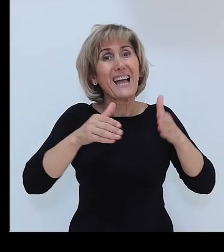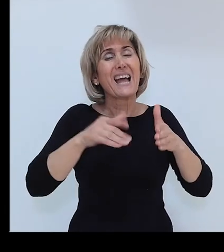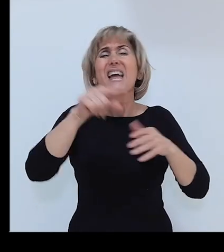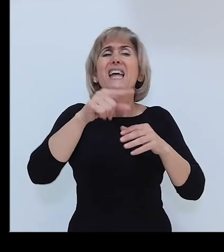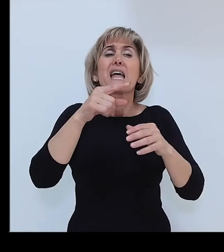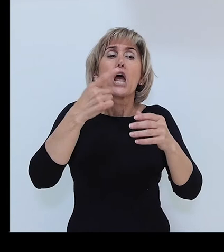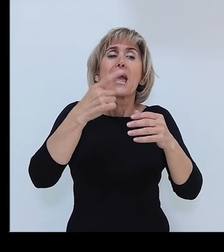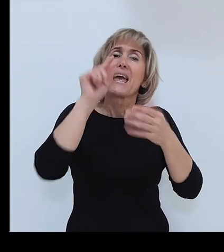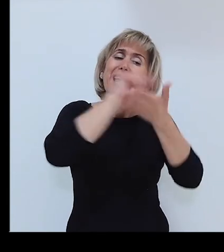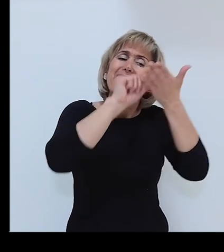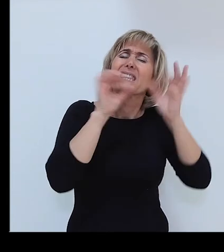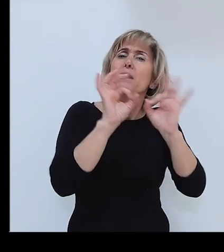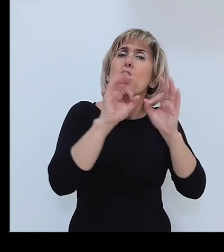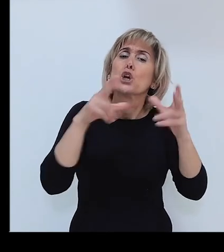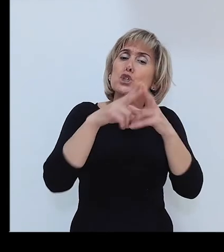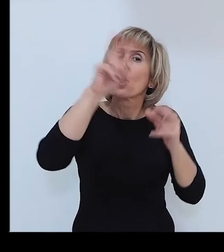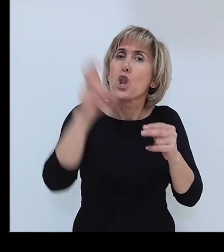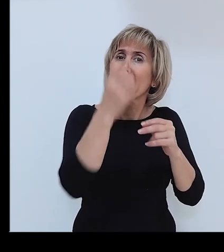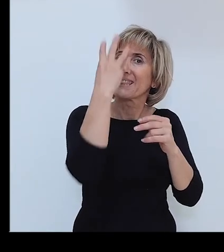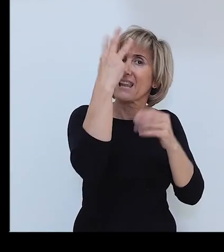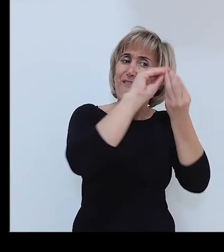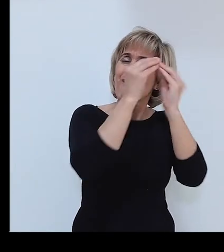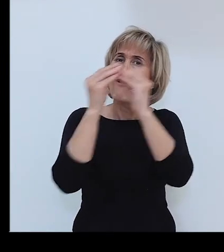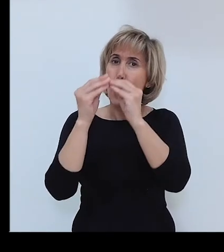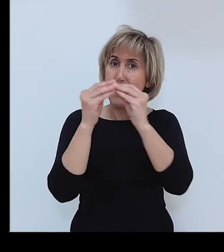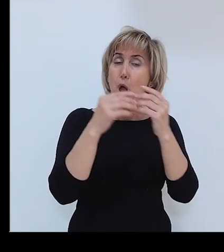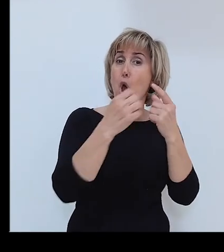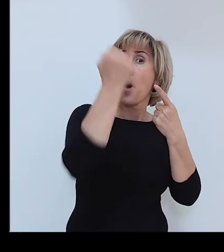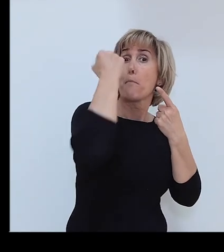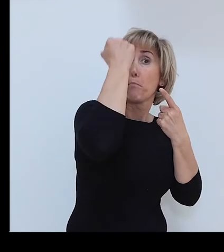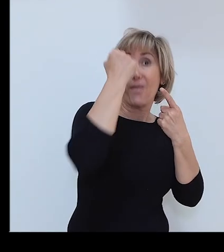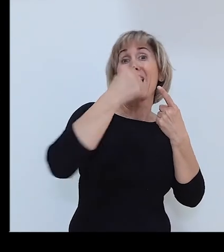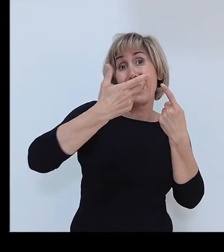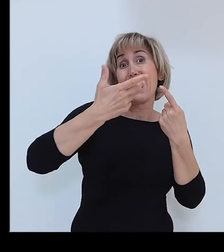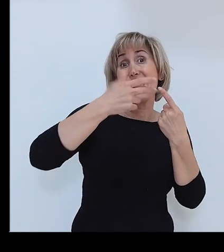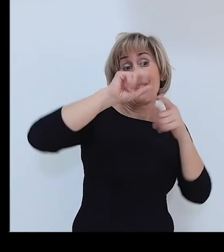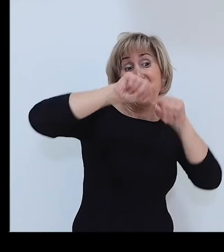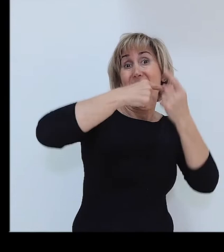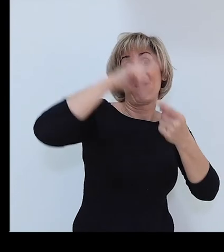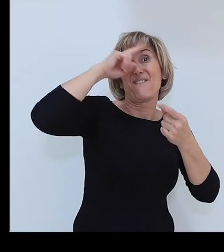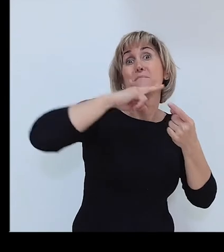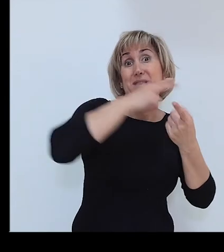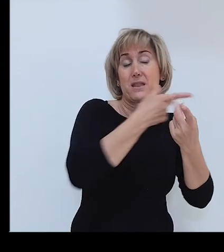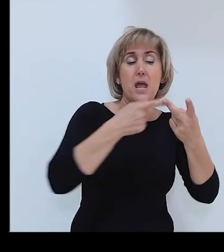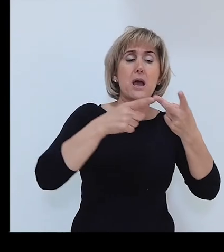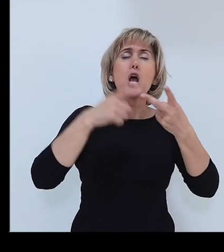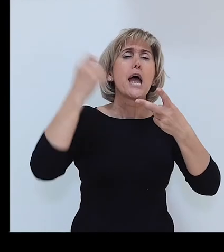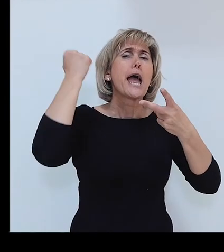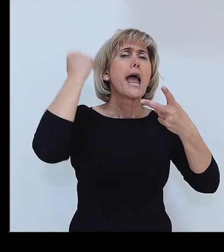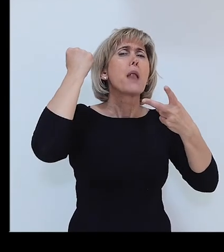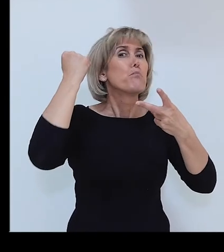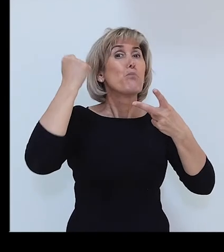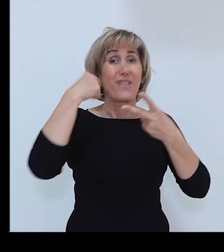obra. Es decir, ella se centra realmente en la obra sociológica en tres grandes formas de poder. El